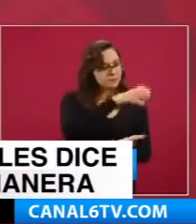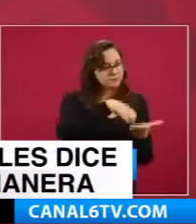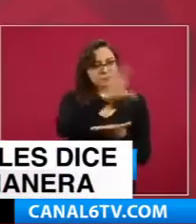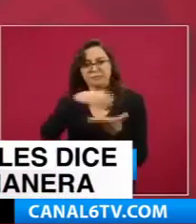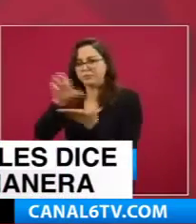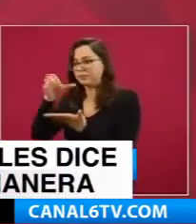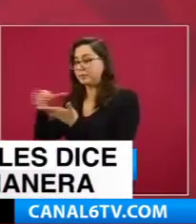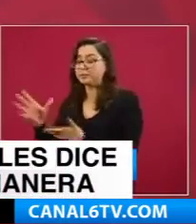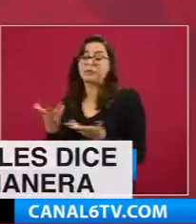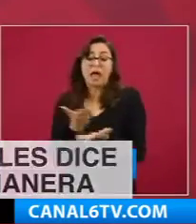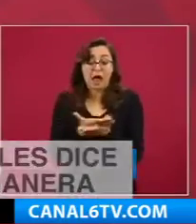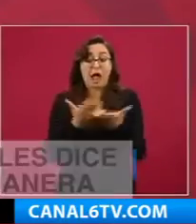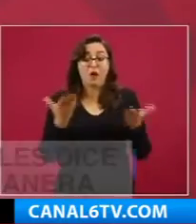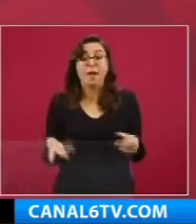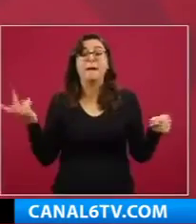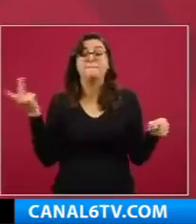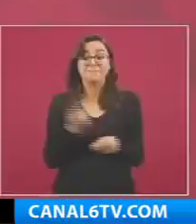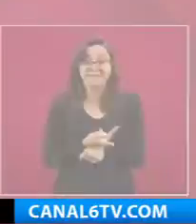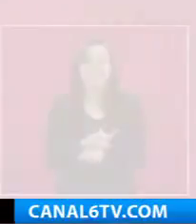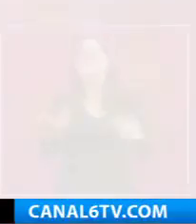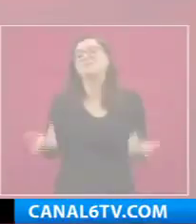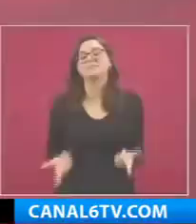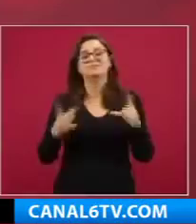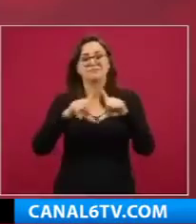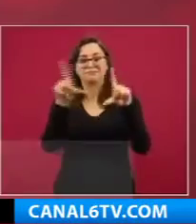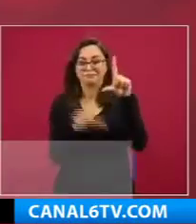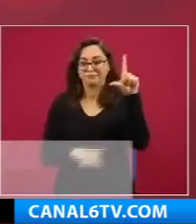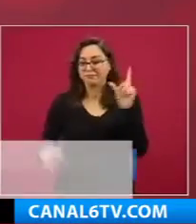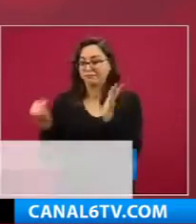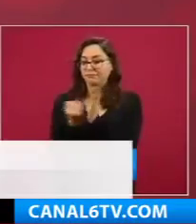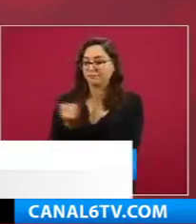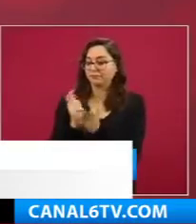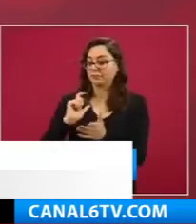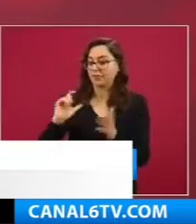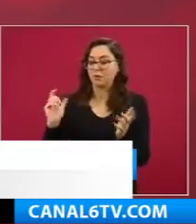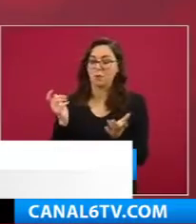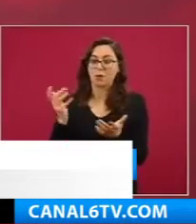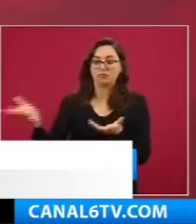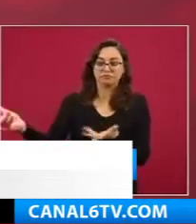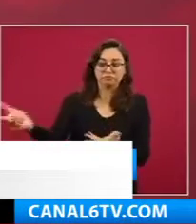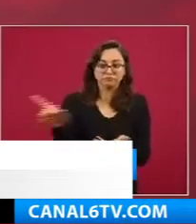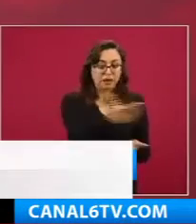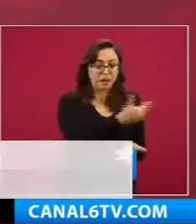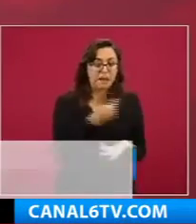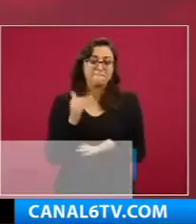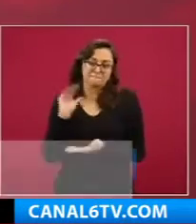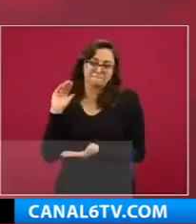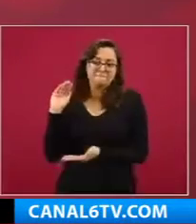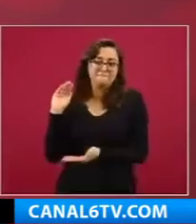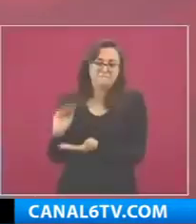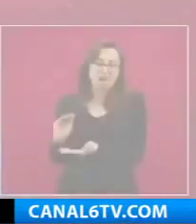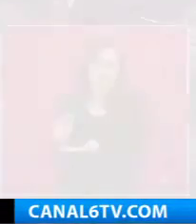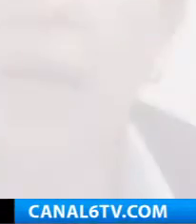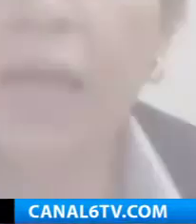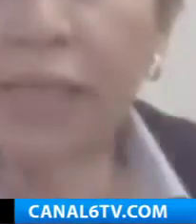indicó que la federación no le debe nada a ninguna entidad federativa. Pero en un sentido estricto no hemos hecho ningún recorte a ninguna